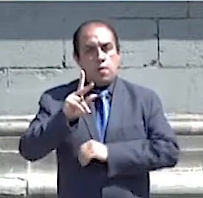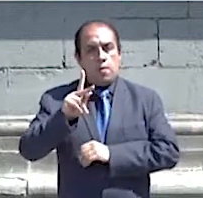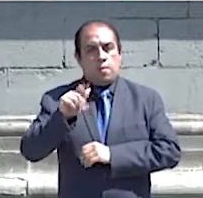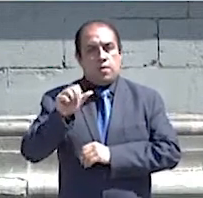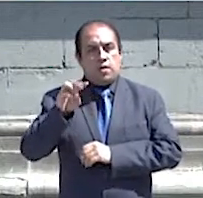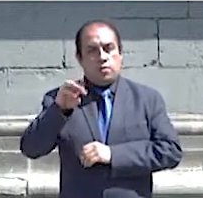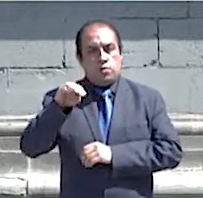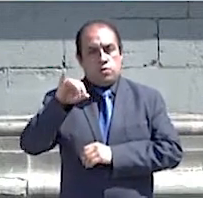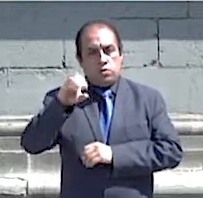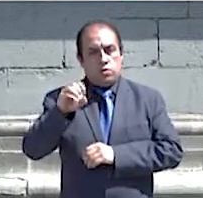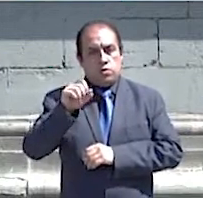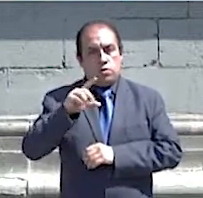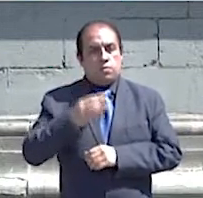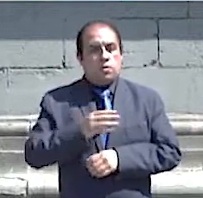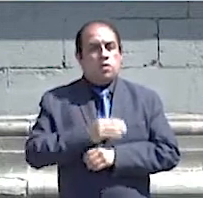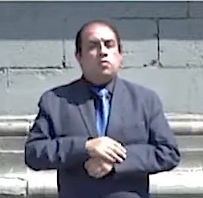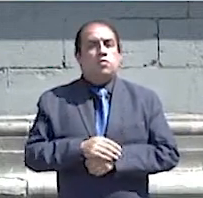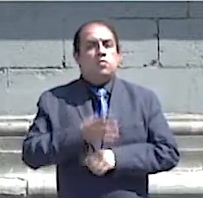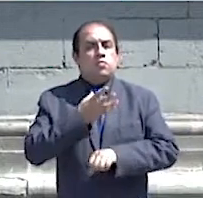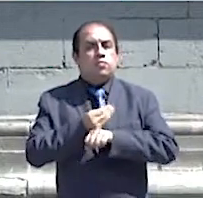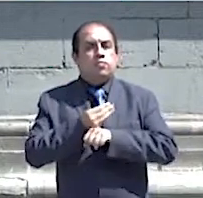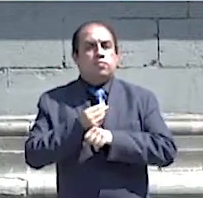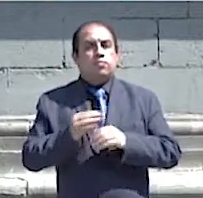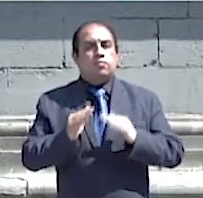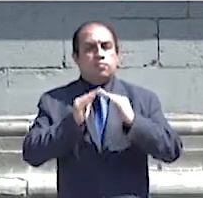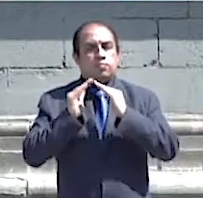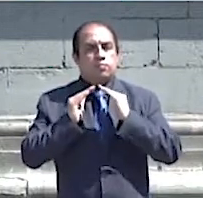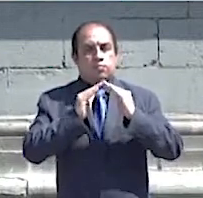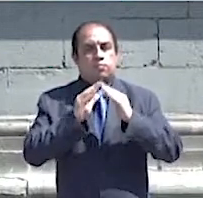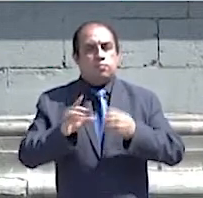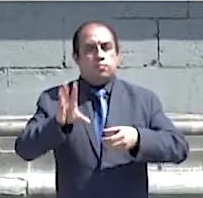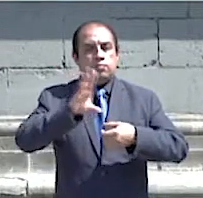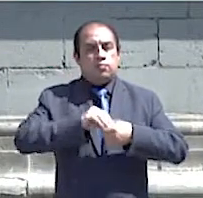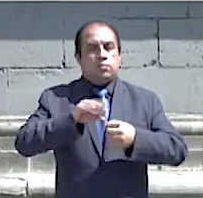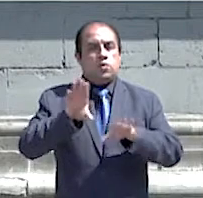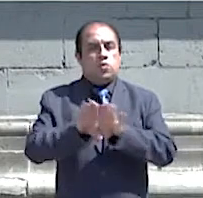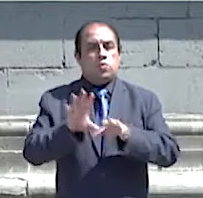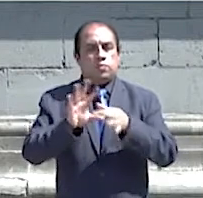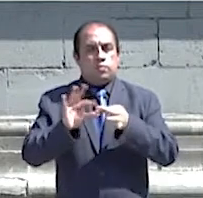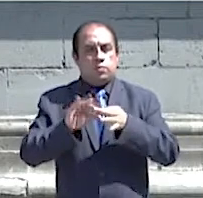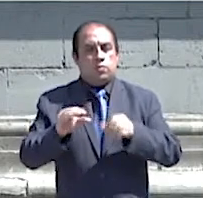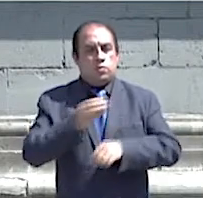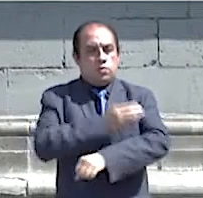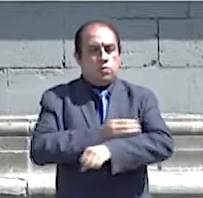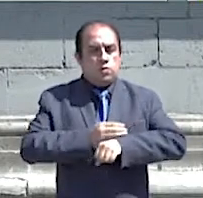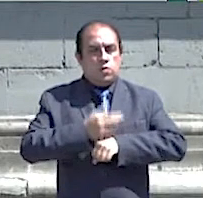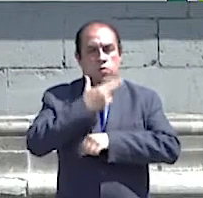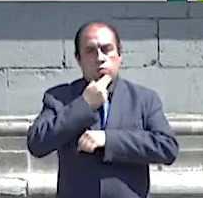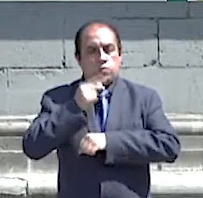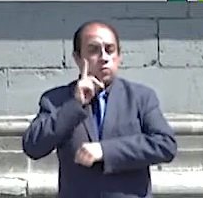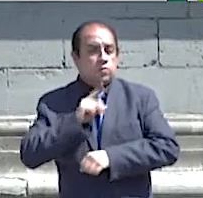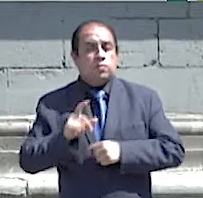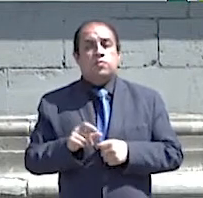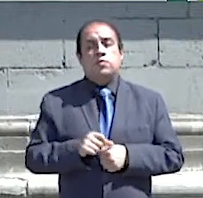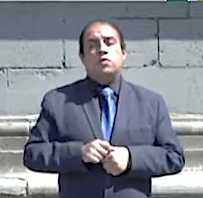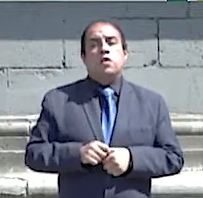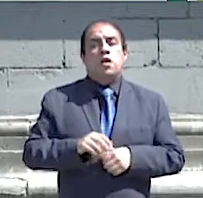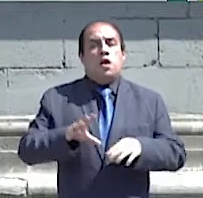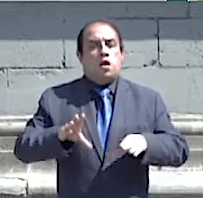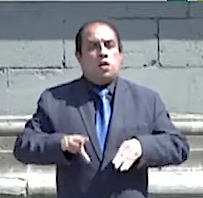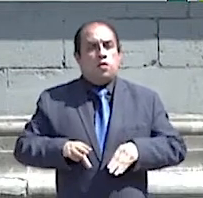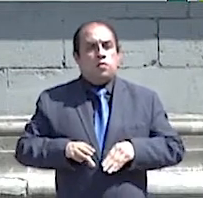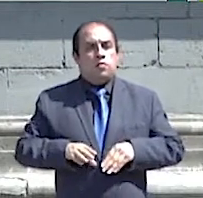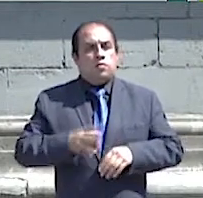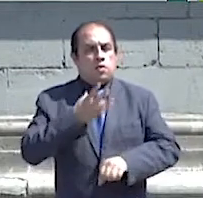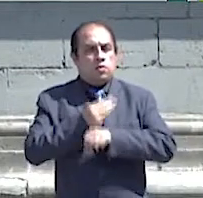la generación de vivienda incluyente, como lo detallaron mis compañeros y mi compañera Loredana. La revitalización integral